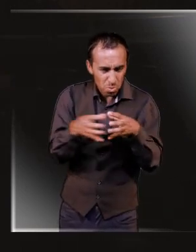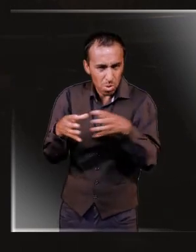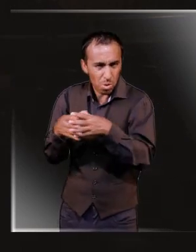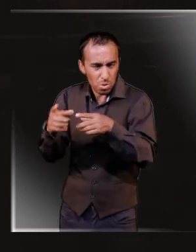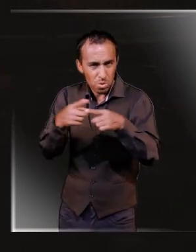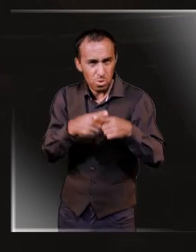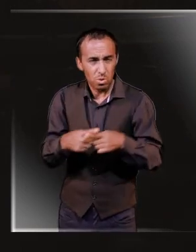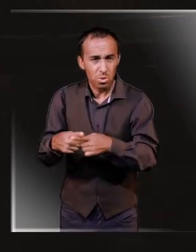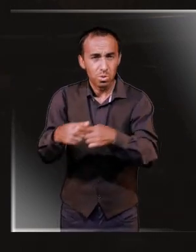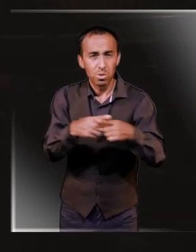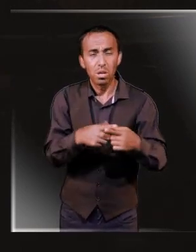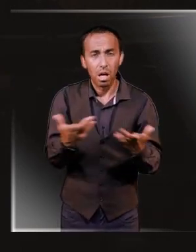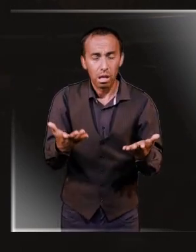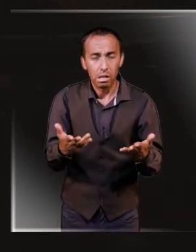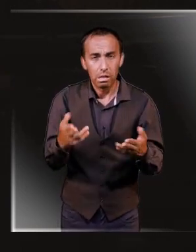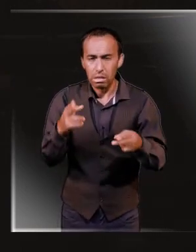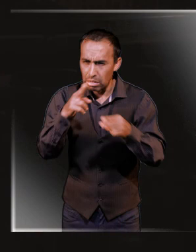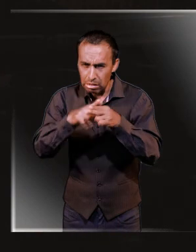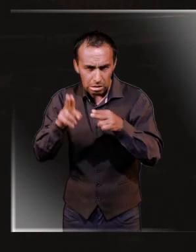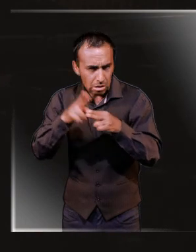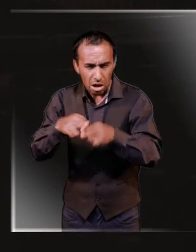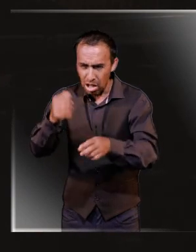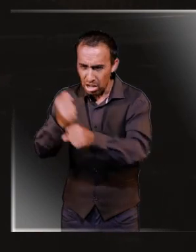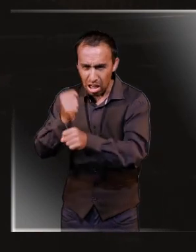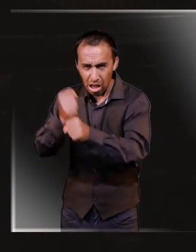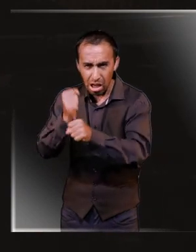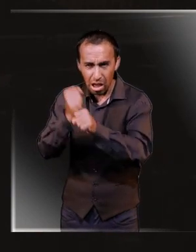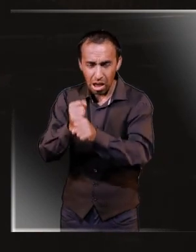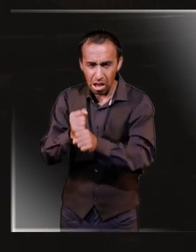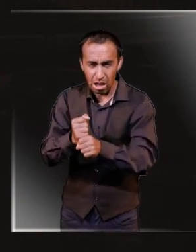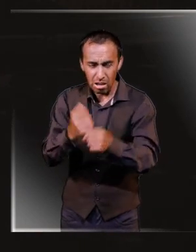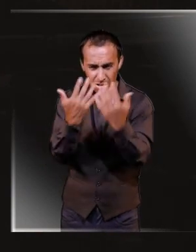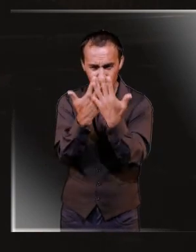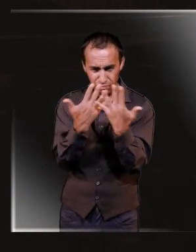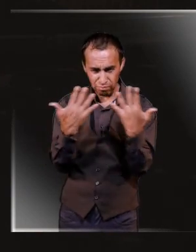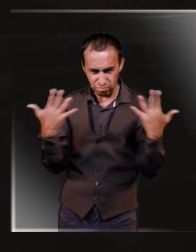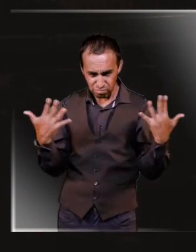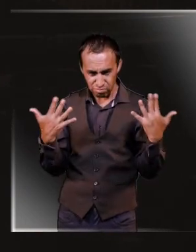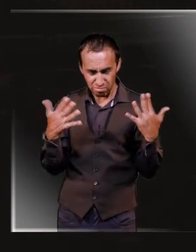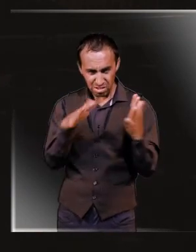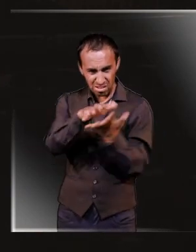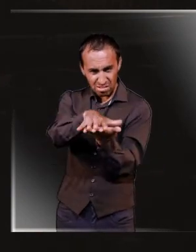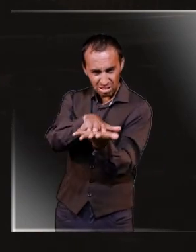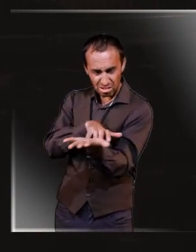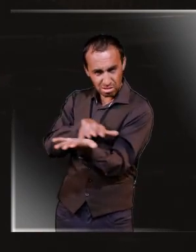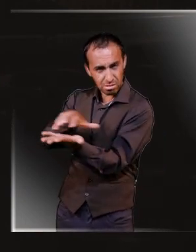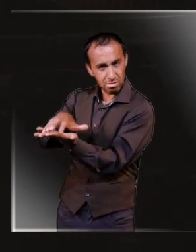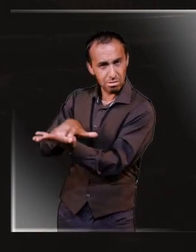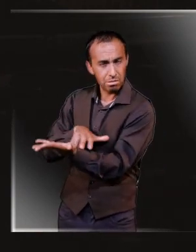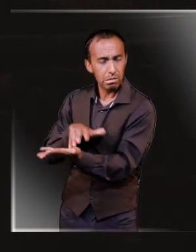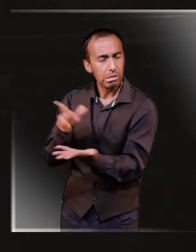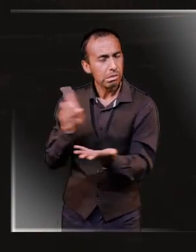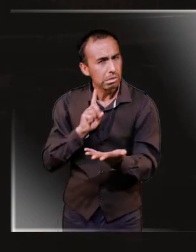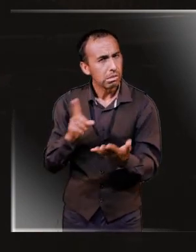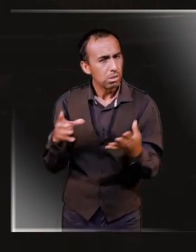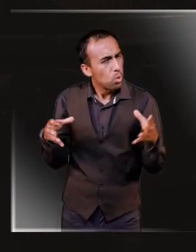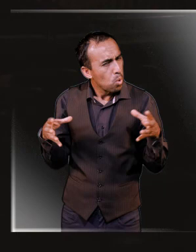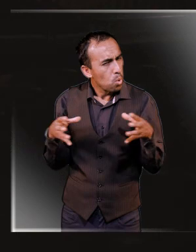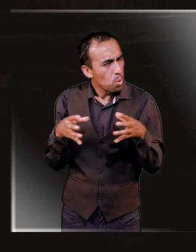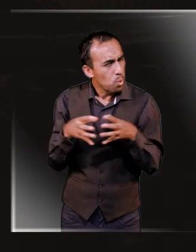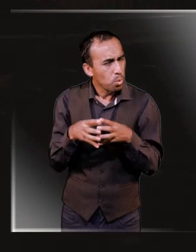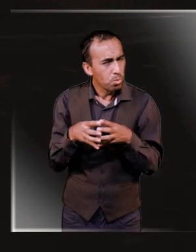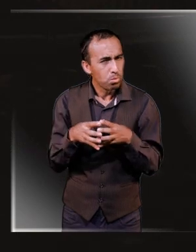sociales en una sola sala de clase o en un colegio. Los hace trabajar en una granja, claro, la huerta, los hace